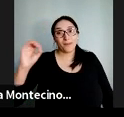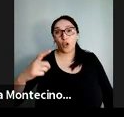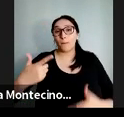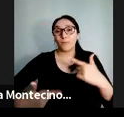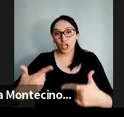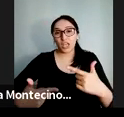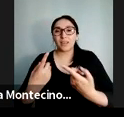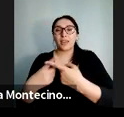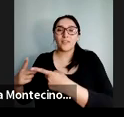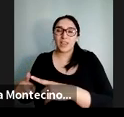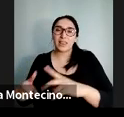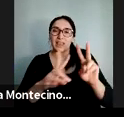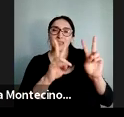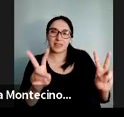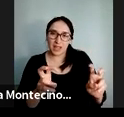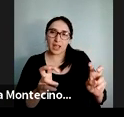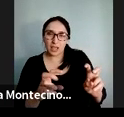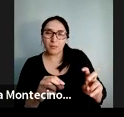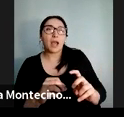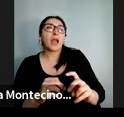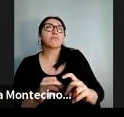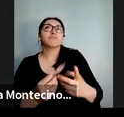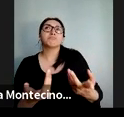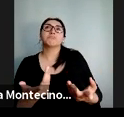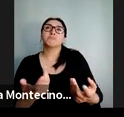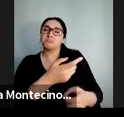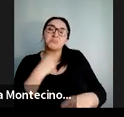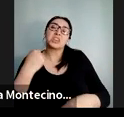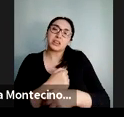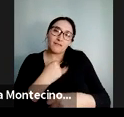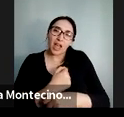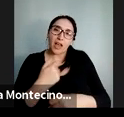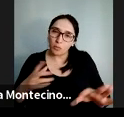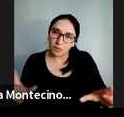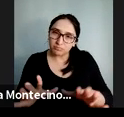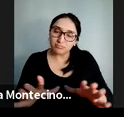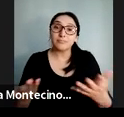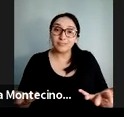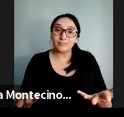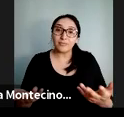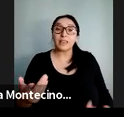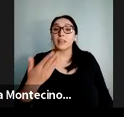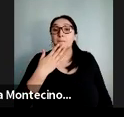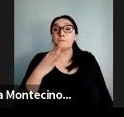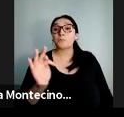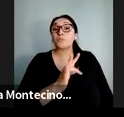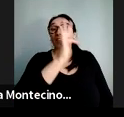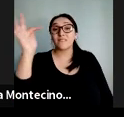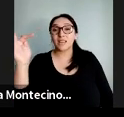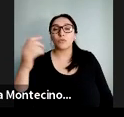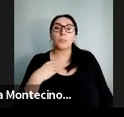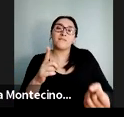distintos temas, donde hablo de lo que estamos haciendo como ONG, y así. Y Facebook es para conectarme con mi